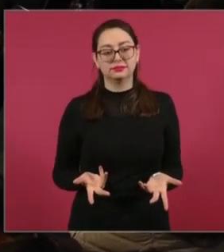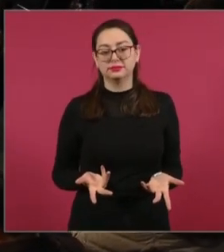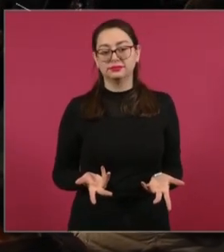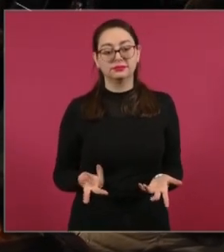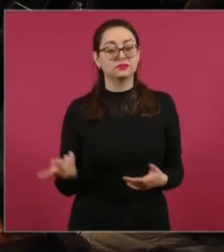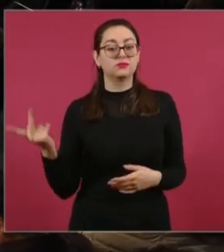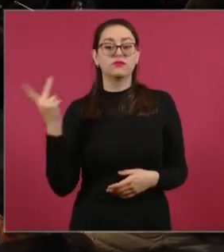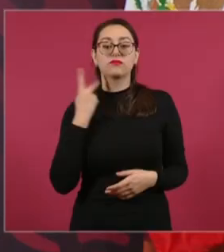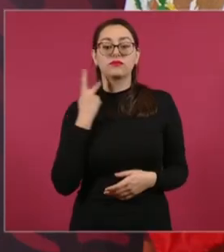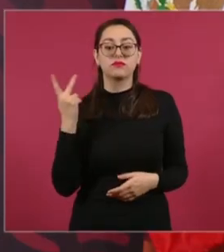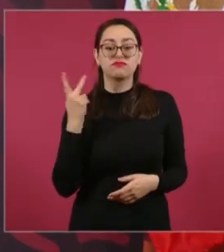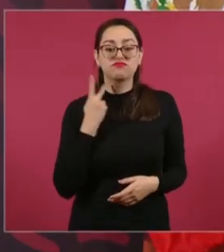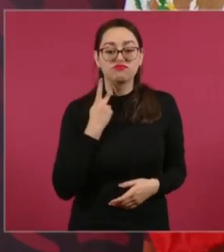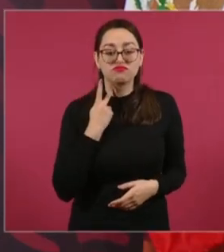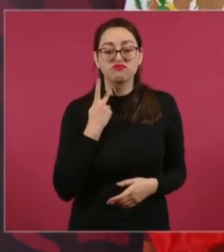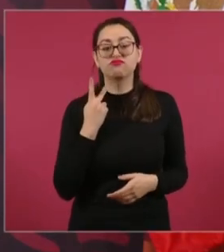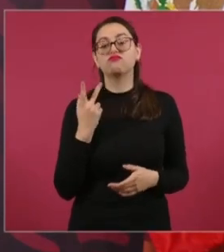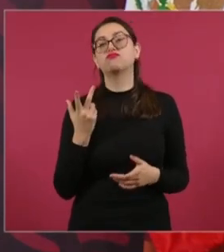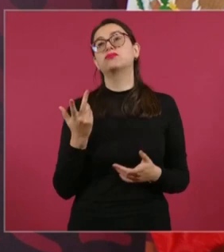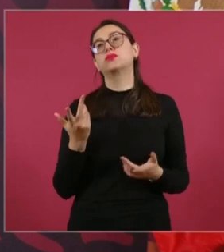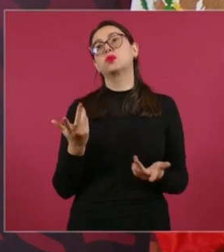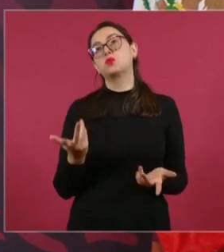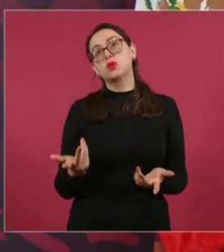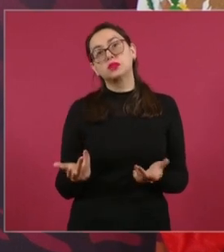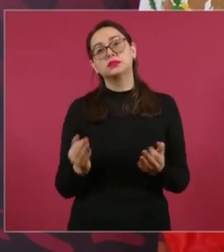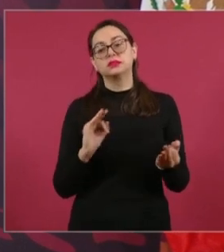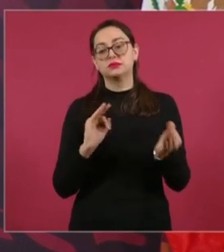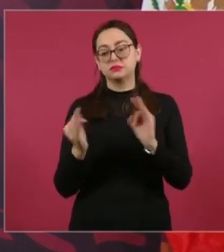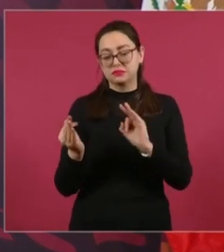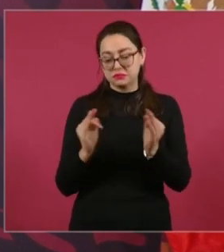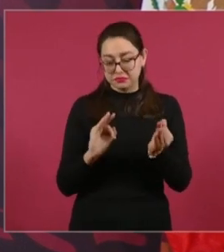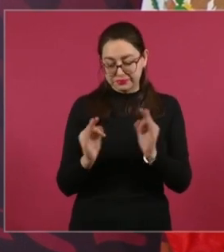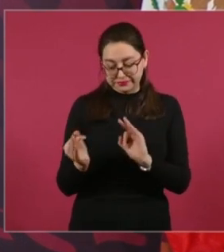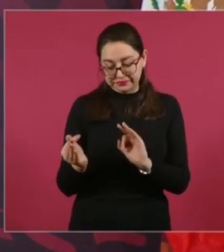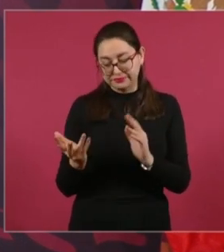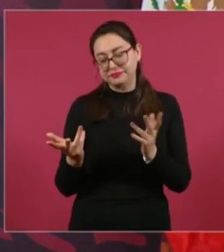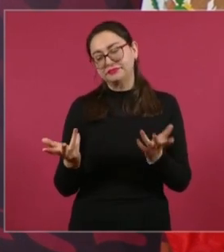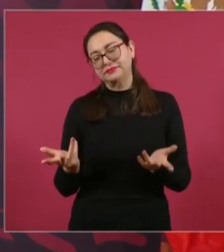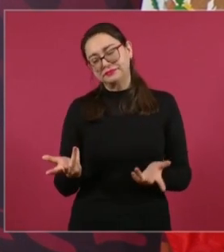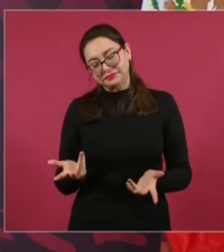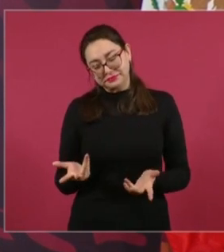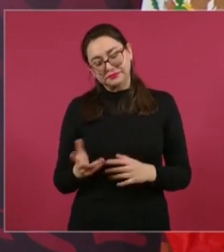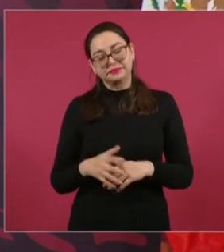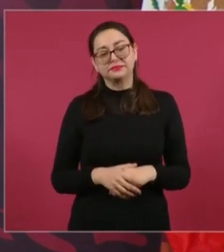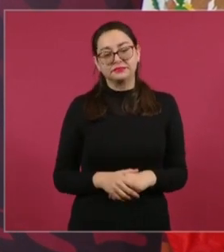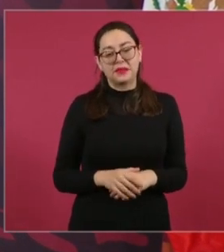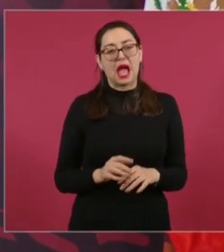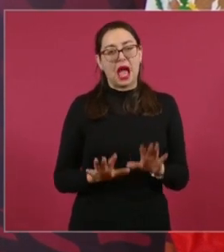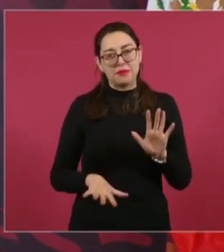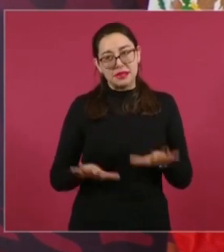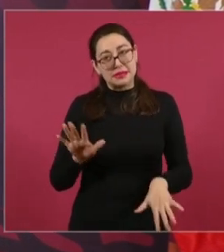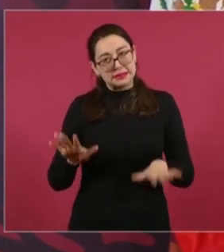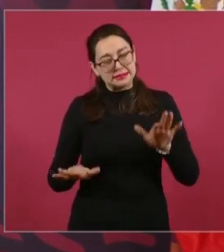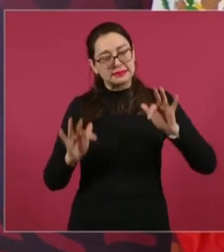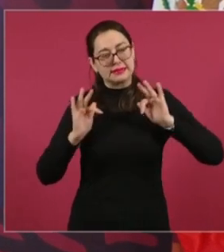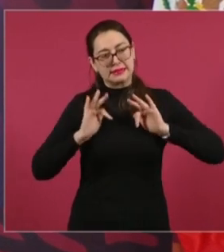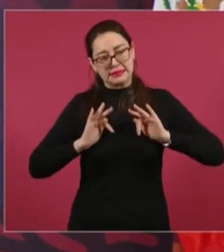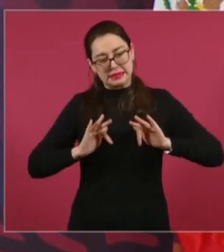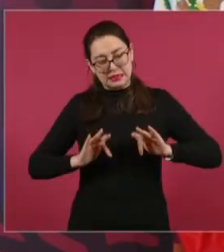la política de buena vecindad del presidente Roosevelt y otros momentos.